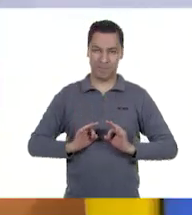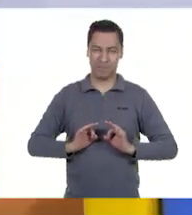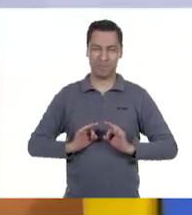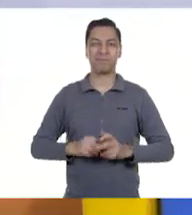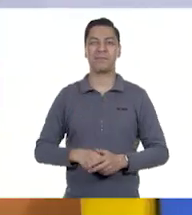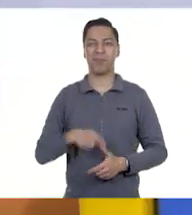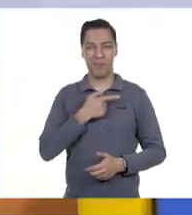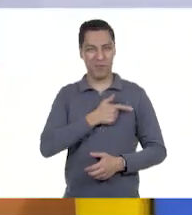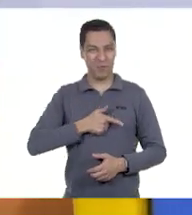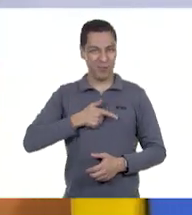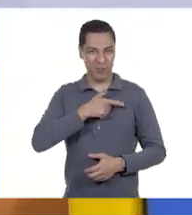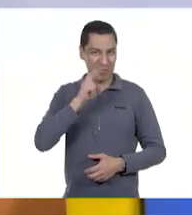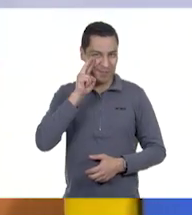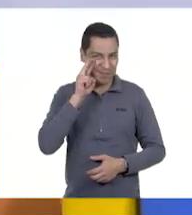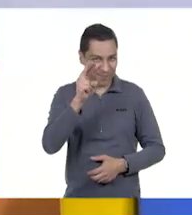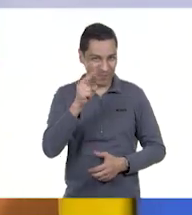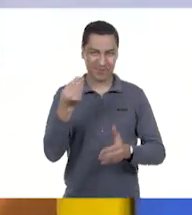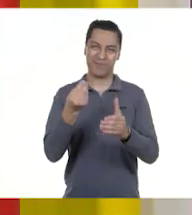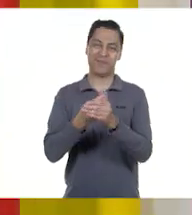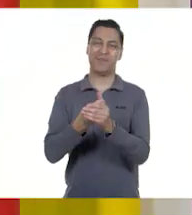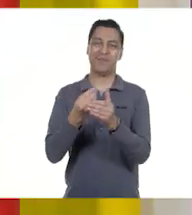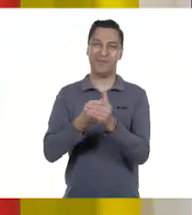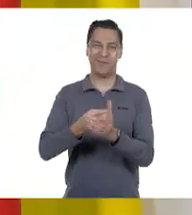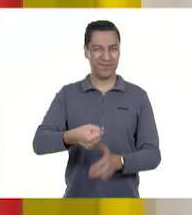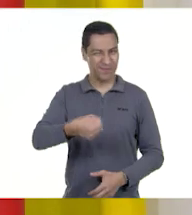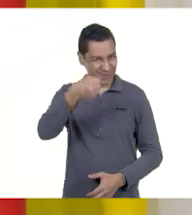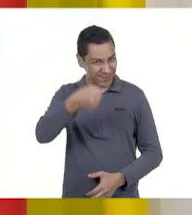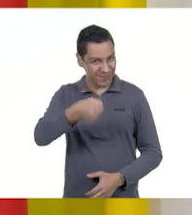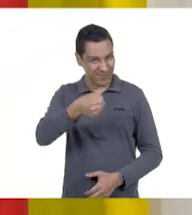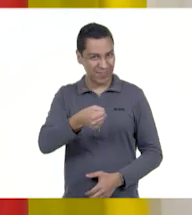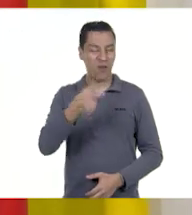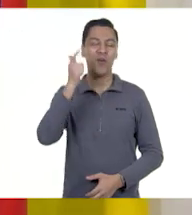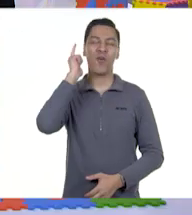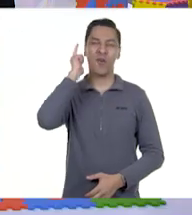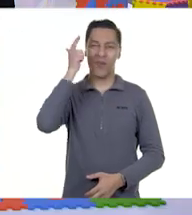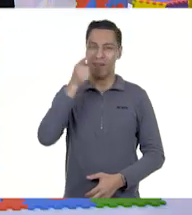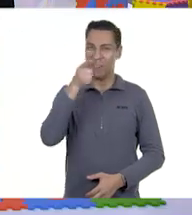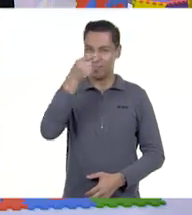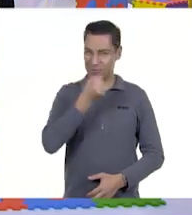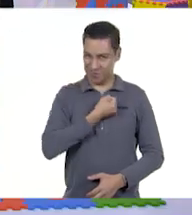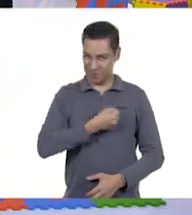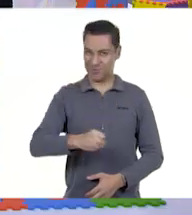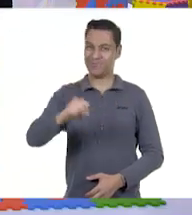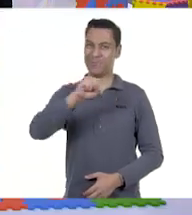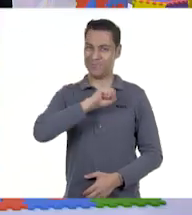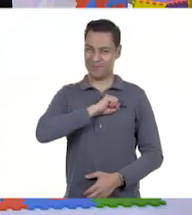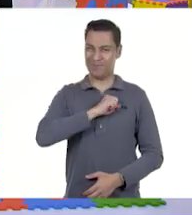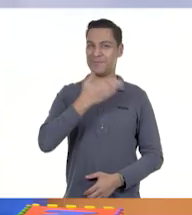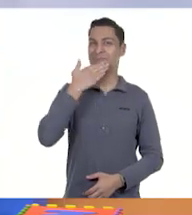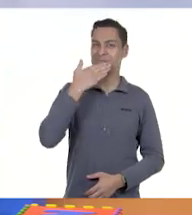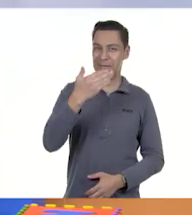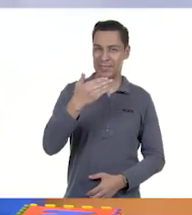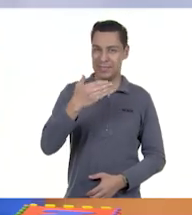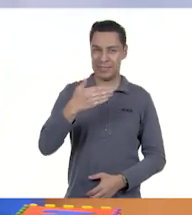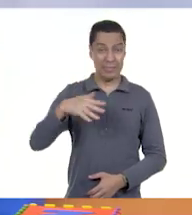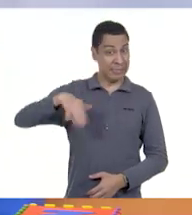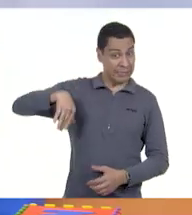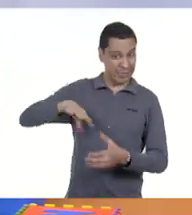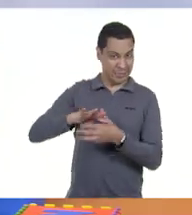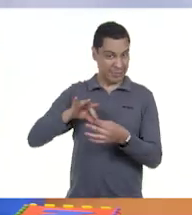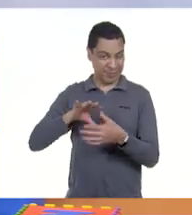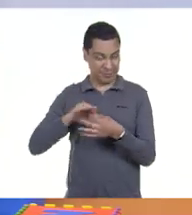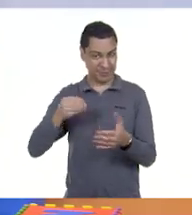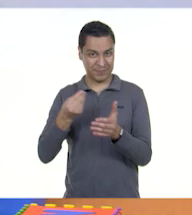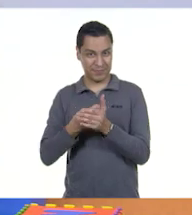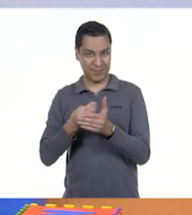gusto verlos el día de hoy en esta clase. Los saludo deseando que se encuentren muy bien. En clases anteriores aprendimos acerca